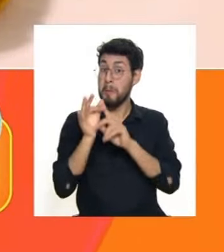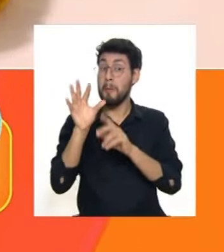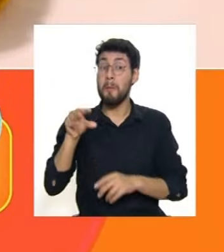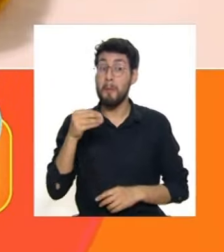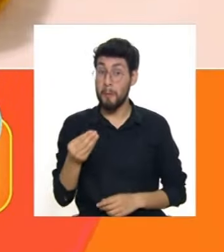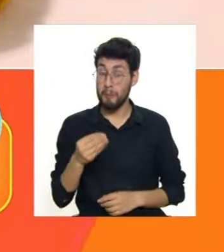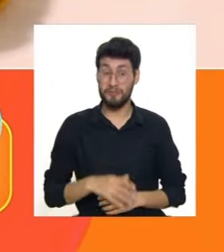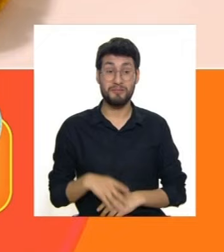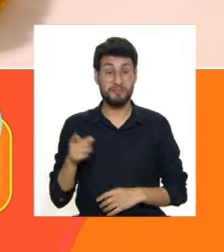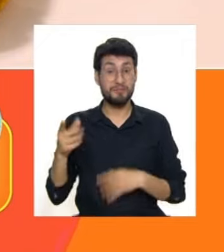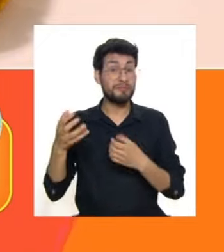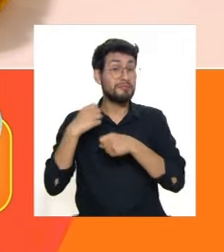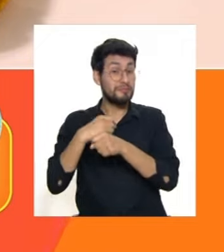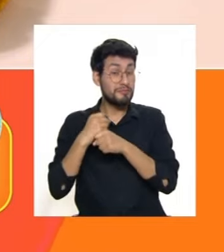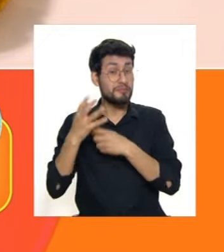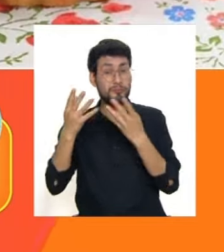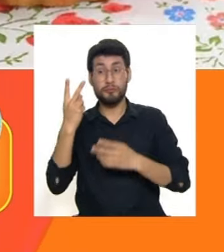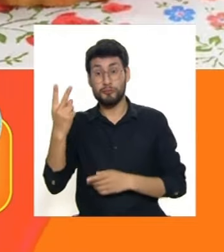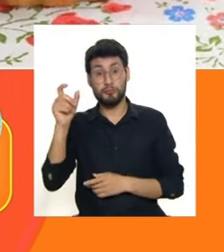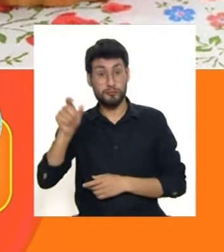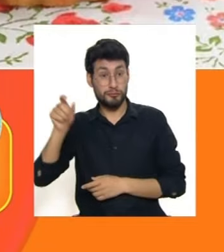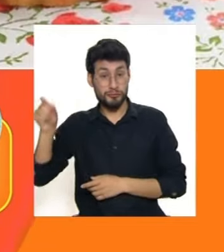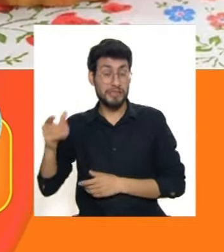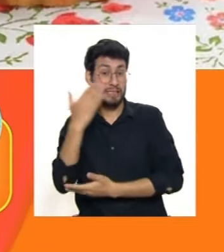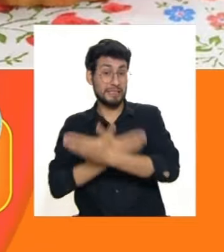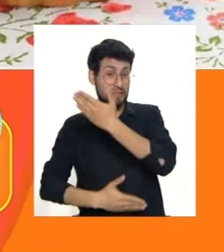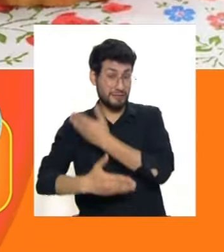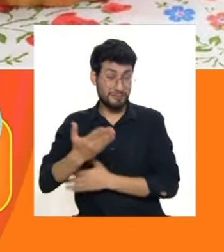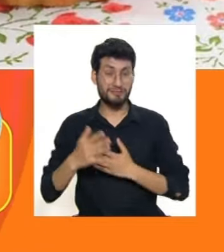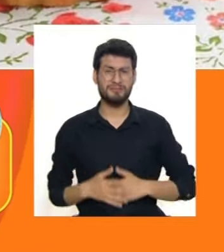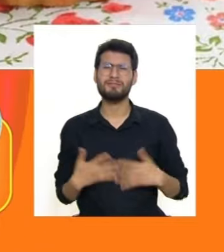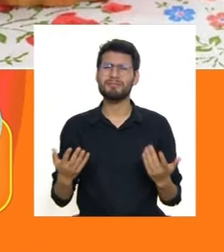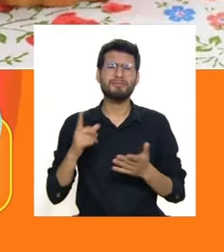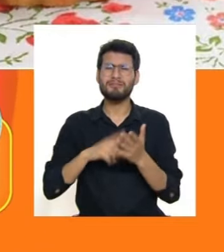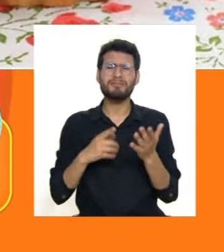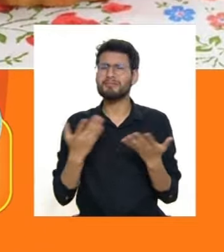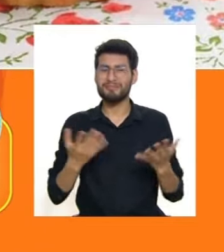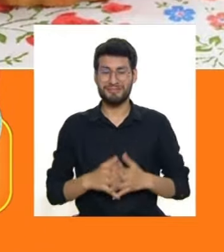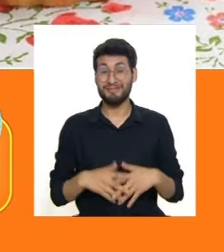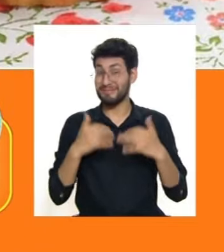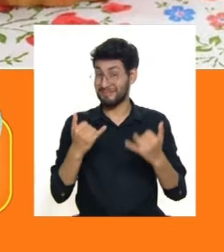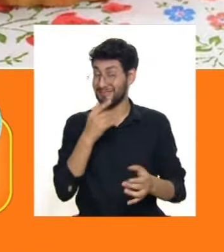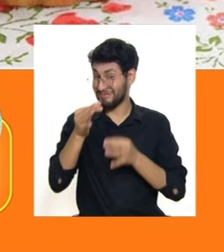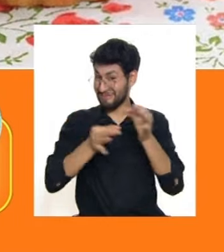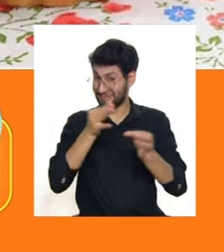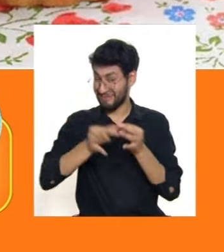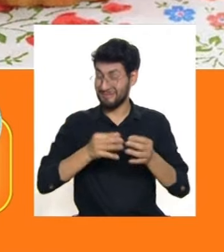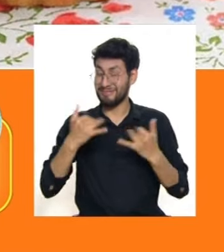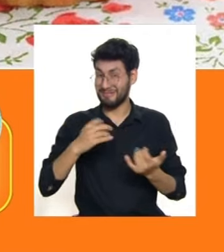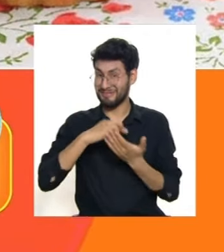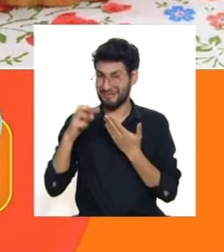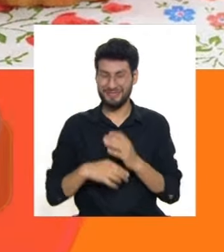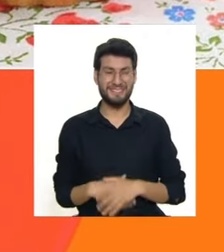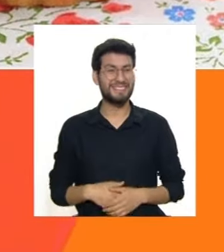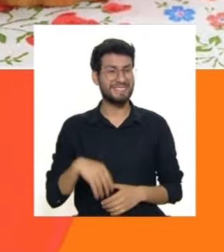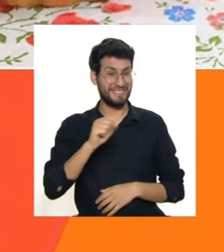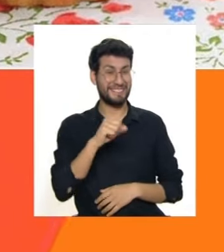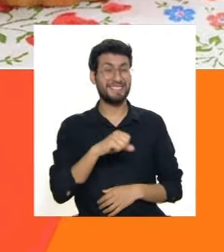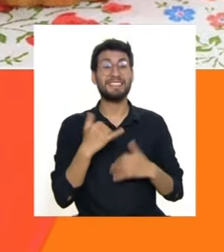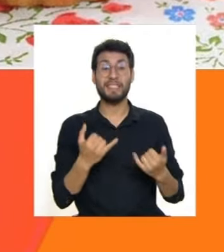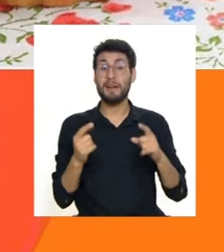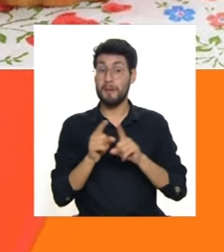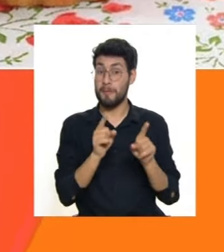porque es un emprendimiento de dos personas con discapacidad. ¿Y de qué se trata eso? Ahora te lo vamos a hablar aquí en el programa. Así es,